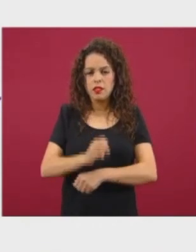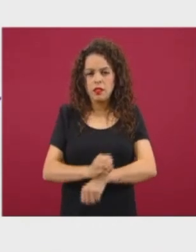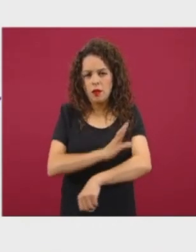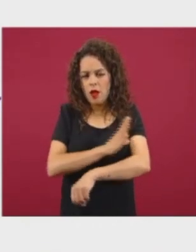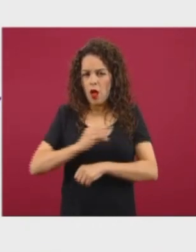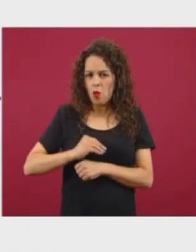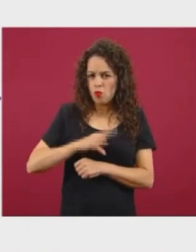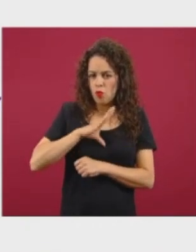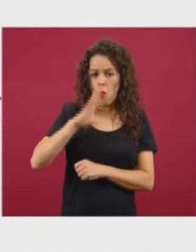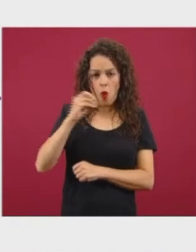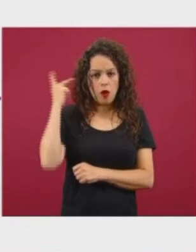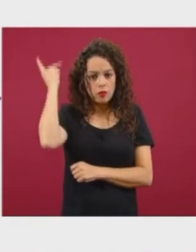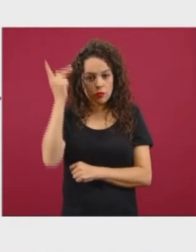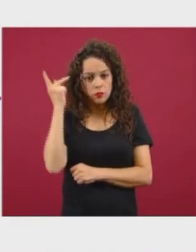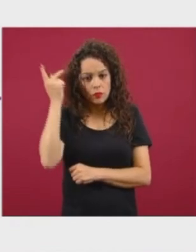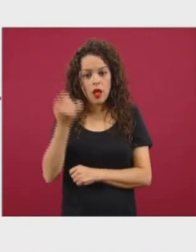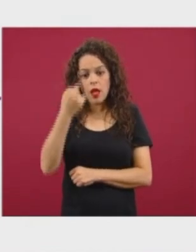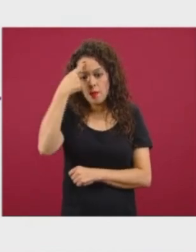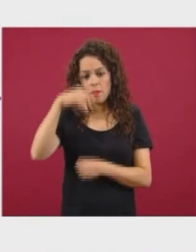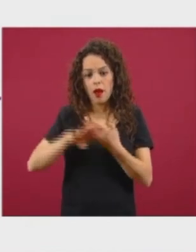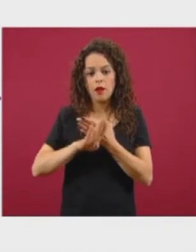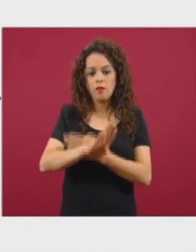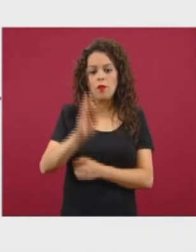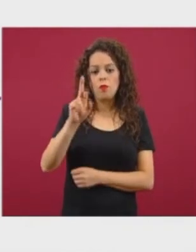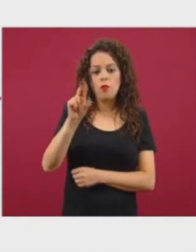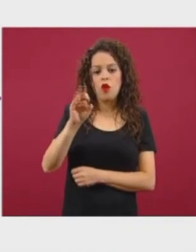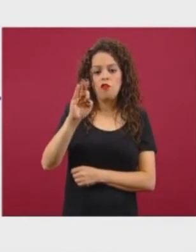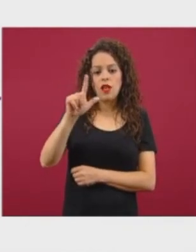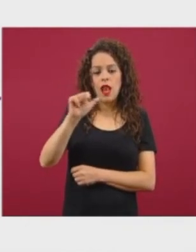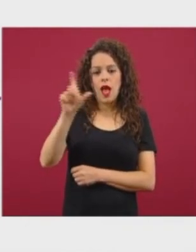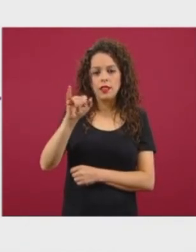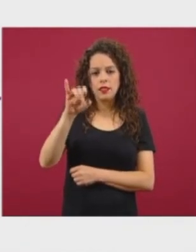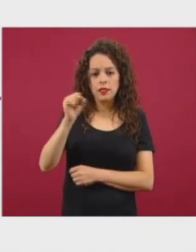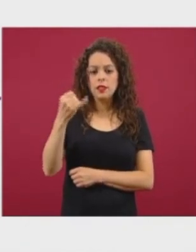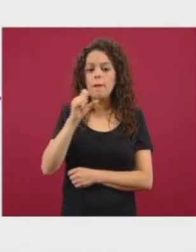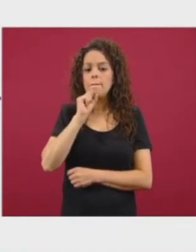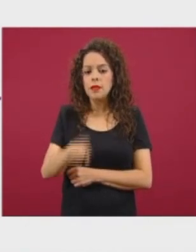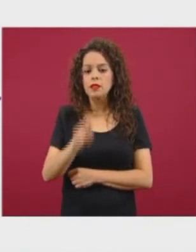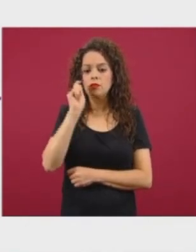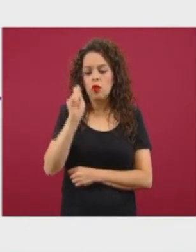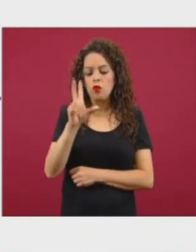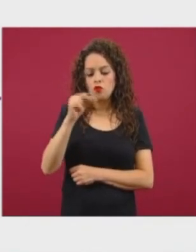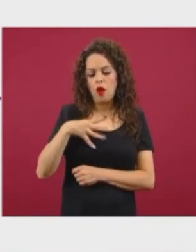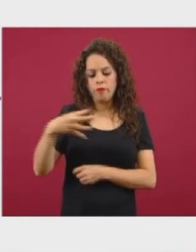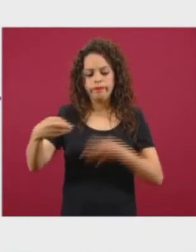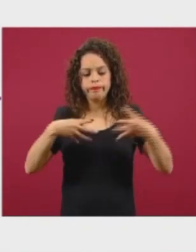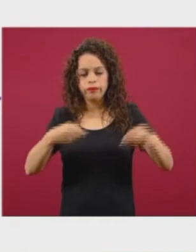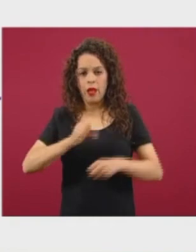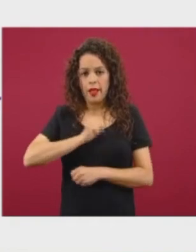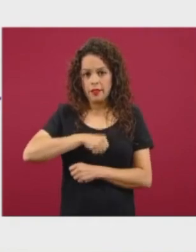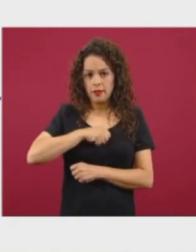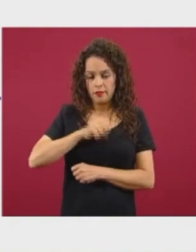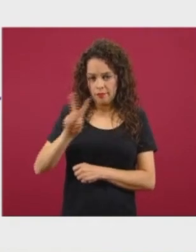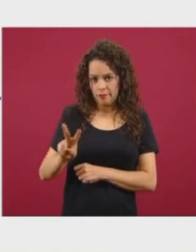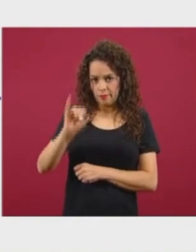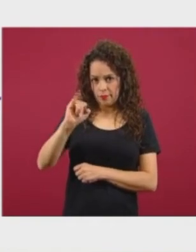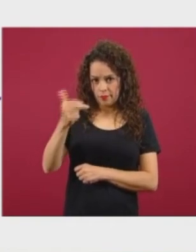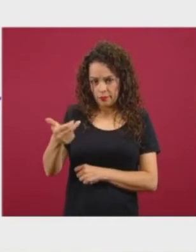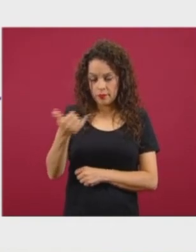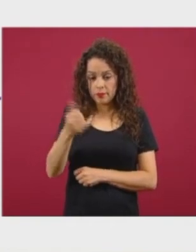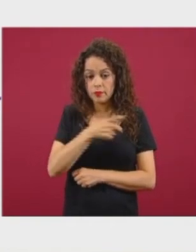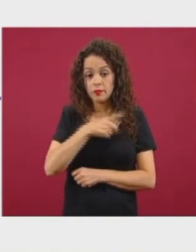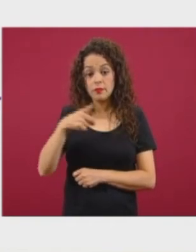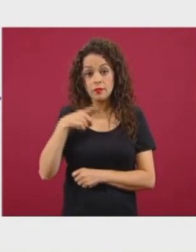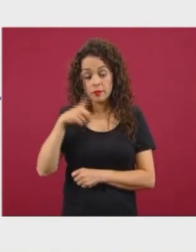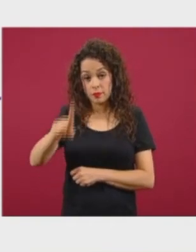la profilaxis para evitar infecciones de transmisión sexual, incluido el VIH, y recordar a nuestra población que hay una ventana